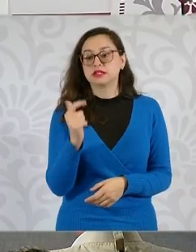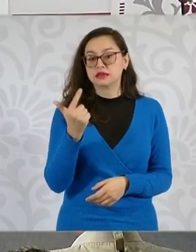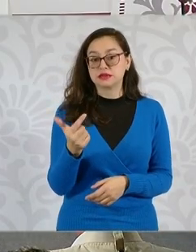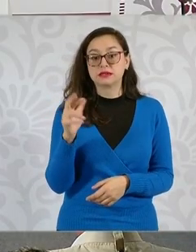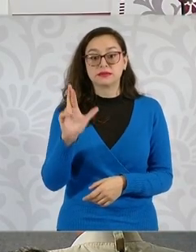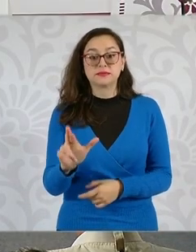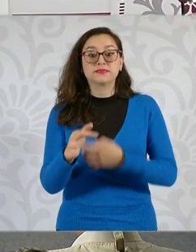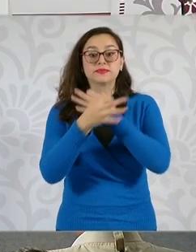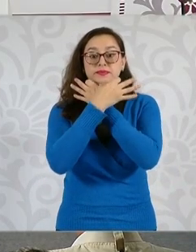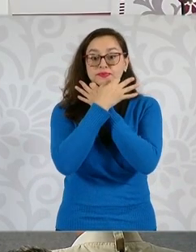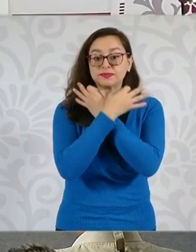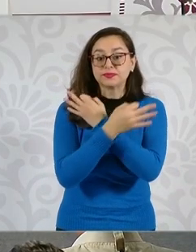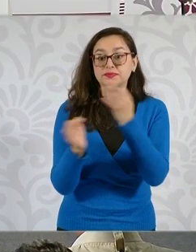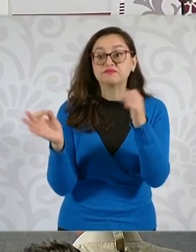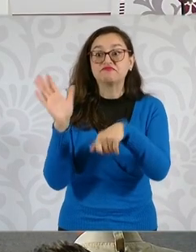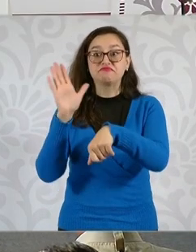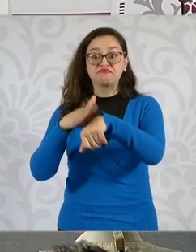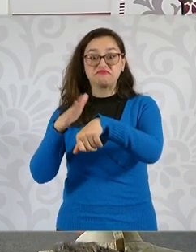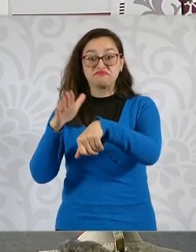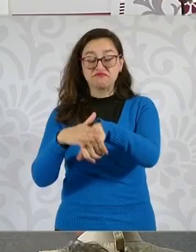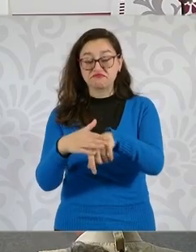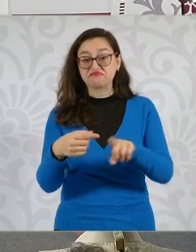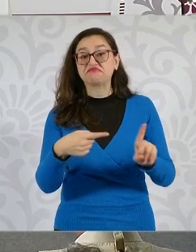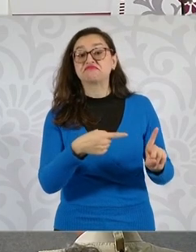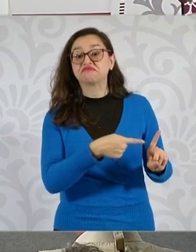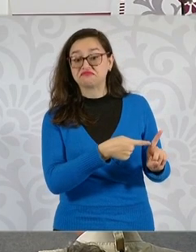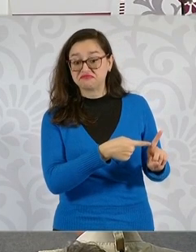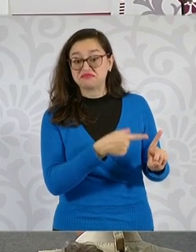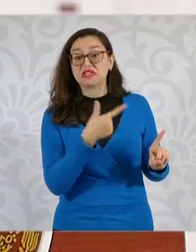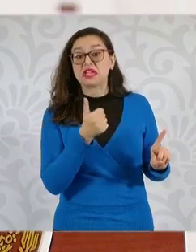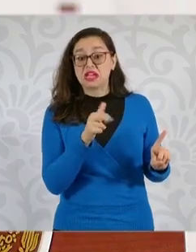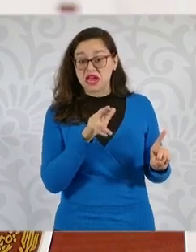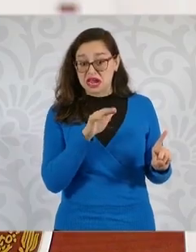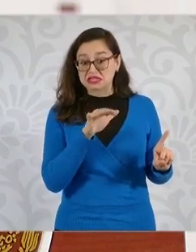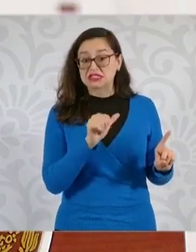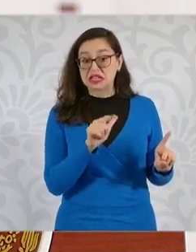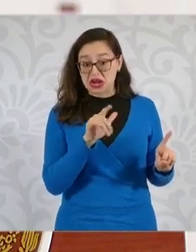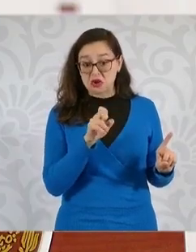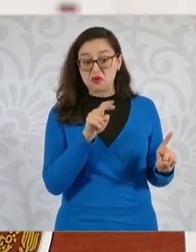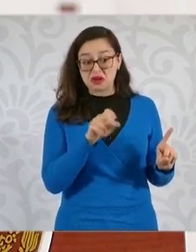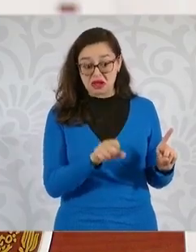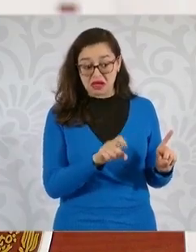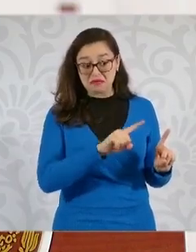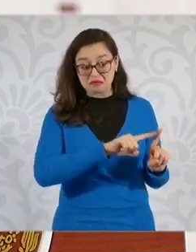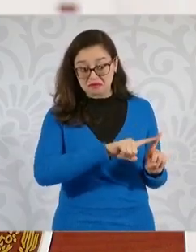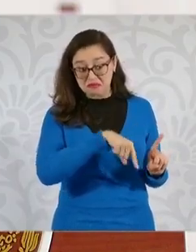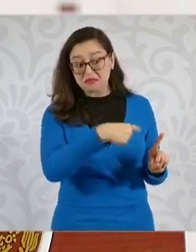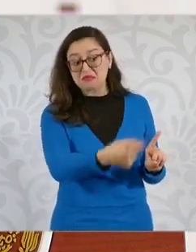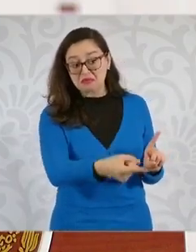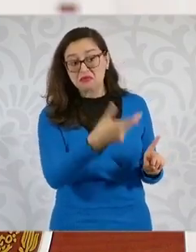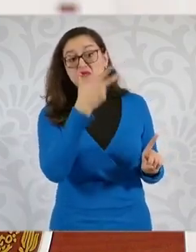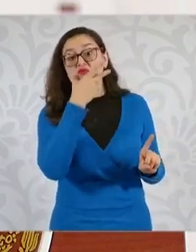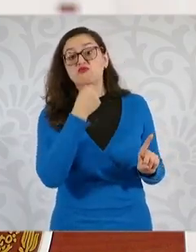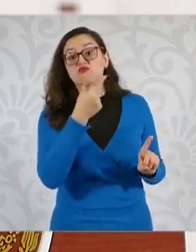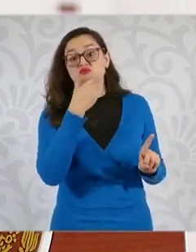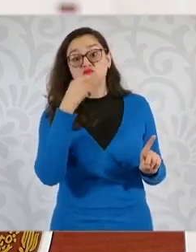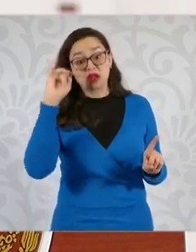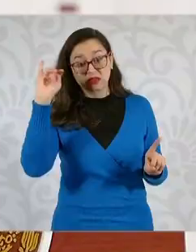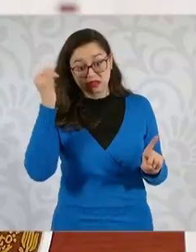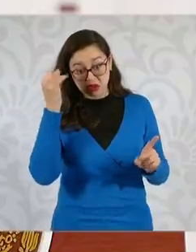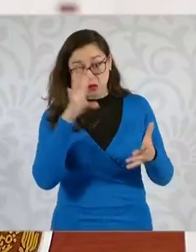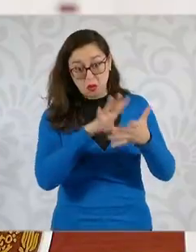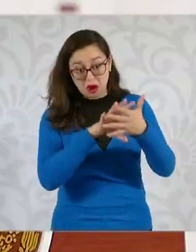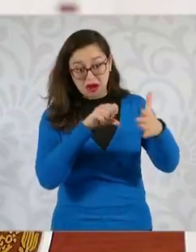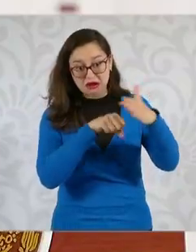a conocer que García Luna encubrió a Jorge Antonio, agente del CISEN, asignado a